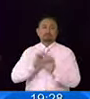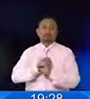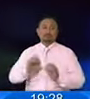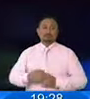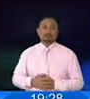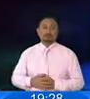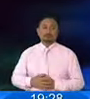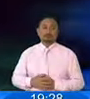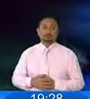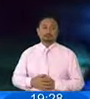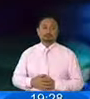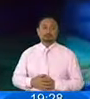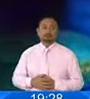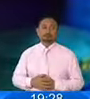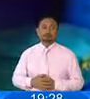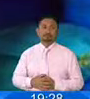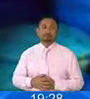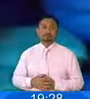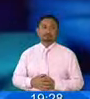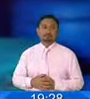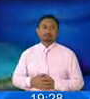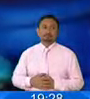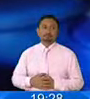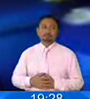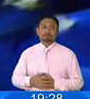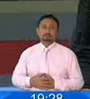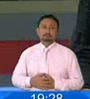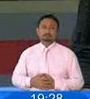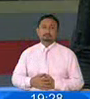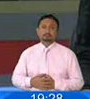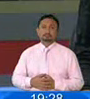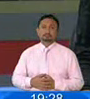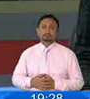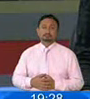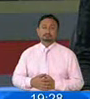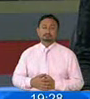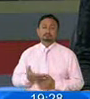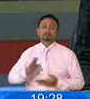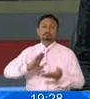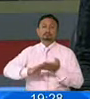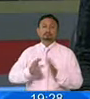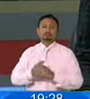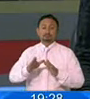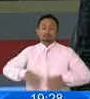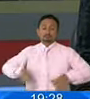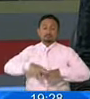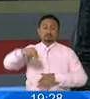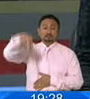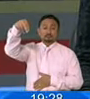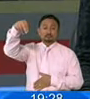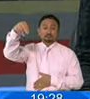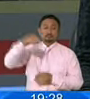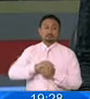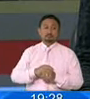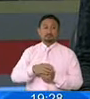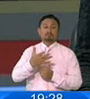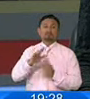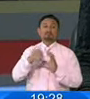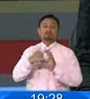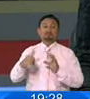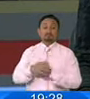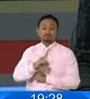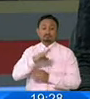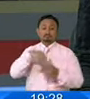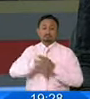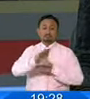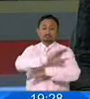marítimos, informó Iván Casamen. En una comunidad de la zona norte del cantón Santa Elena, dentro de una pequeña